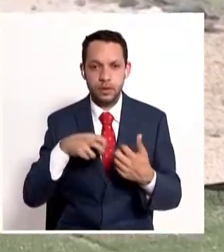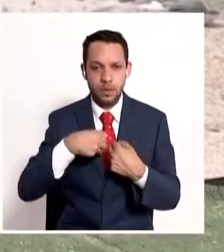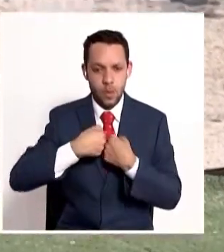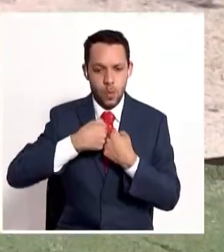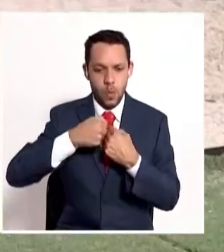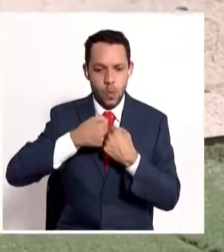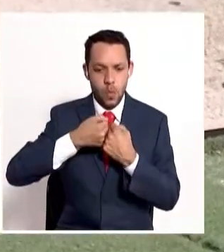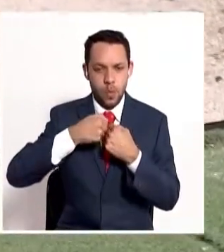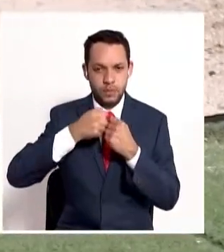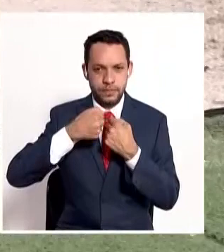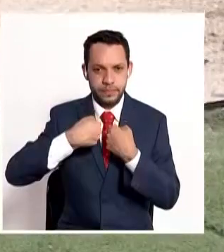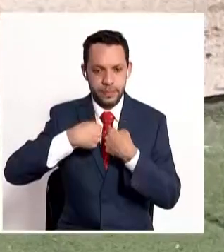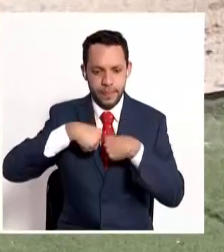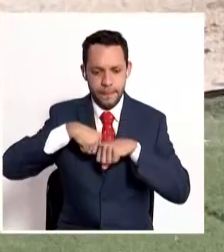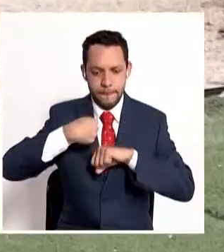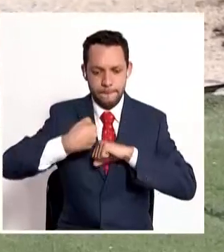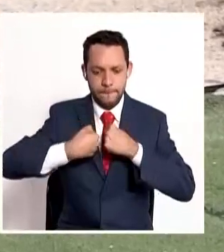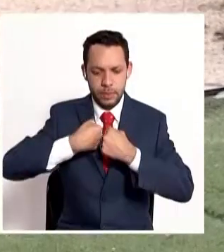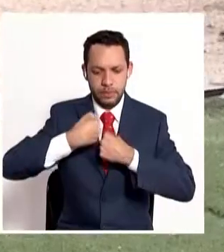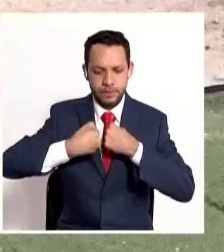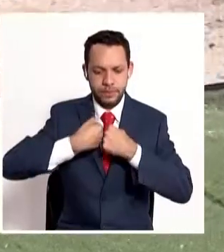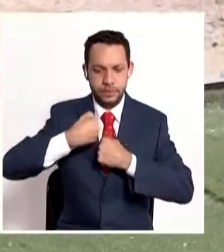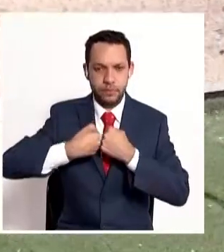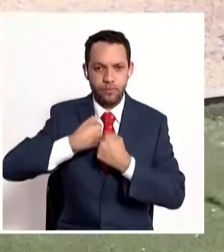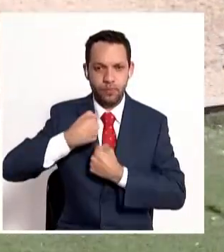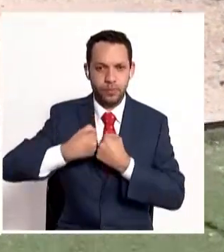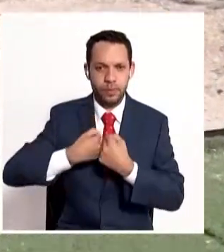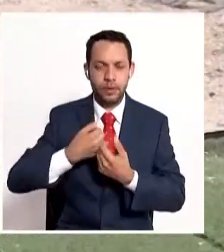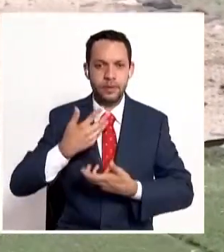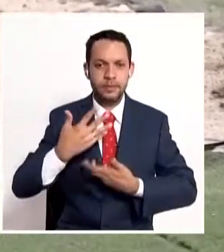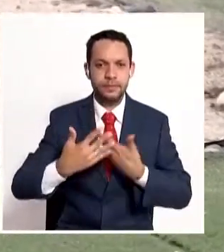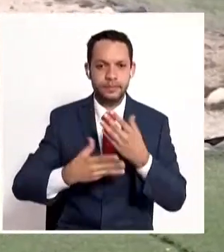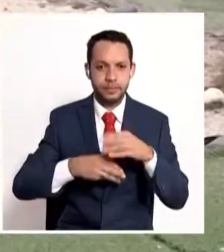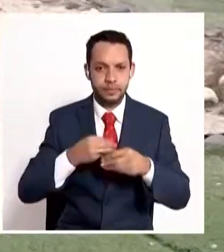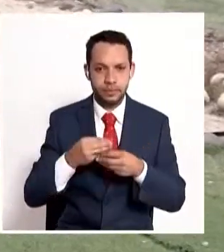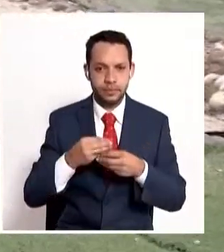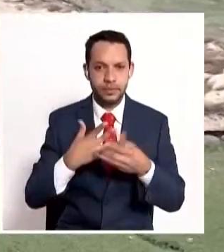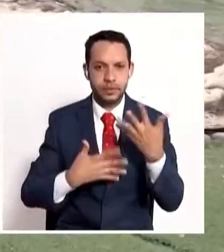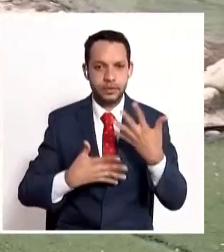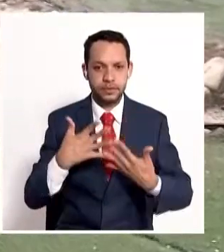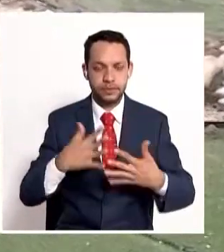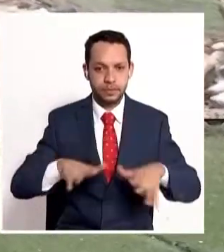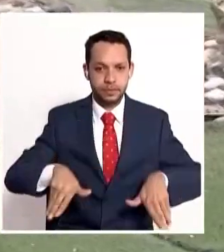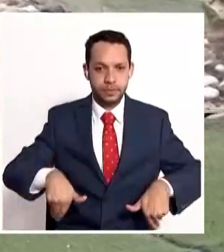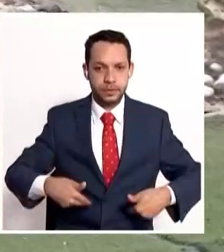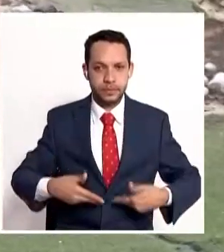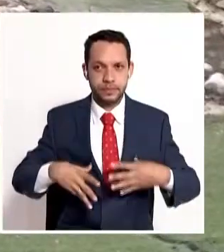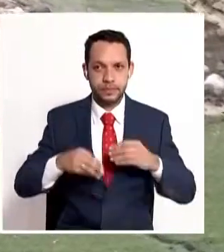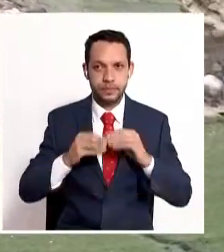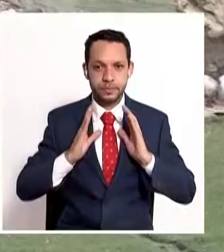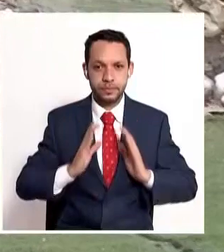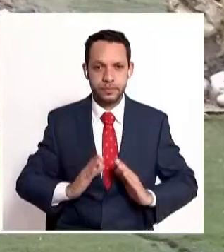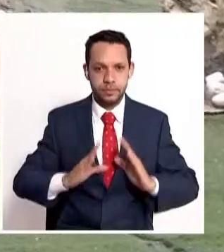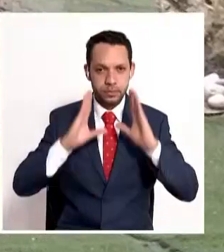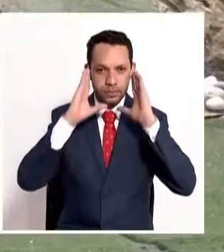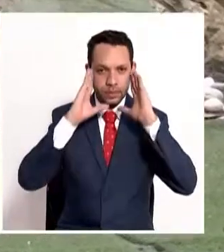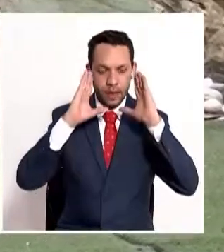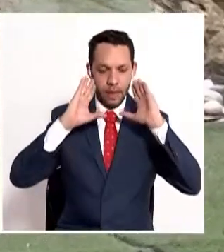sí es muy importante cruzamos nuestros brazos nos dejamos caer y metemos la cabeza